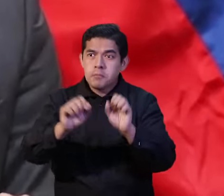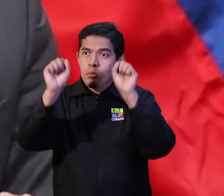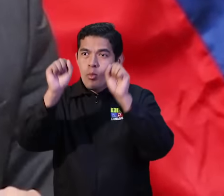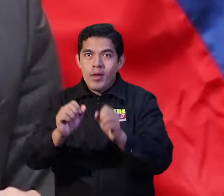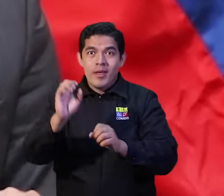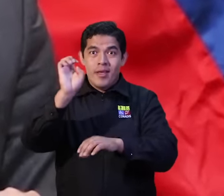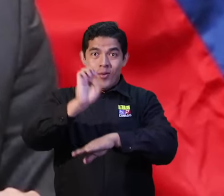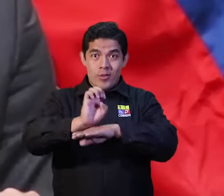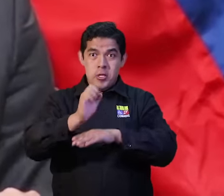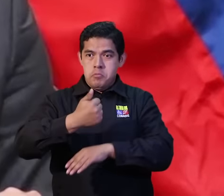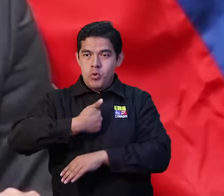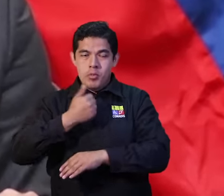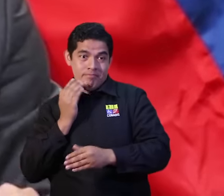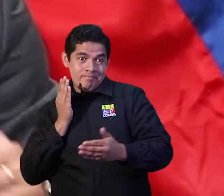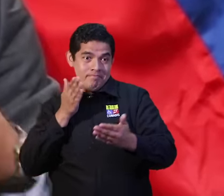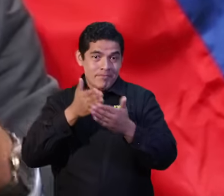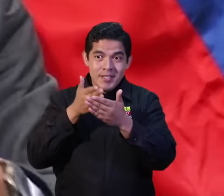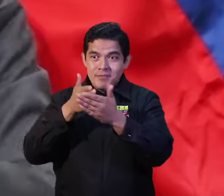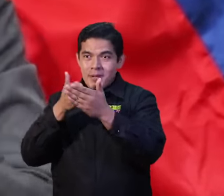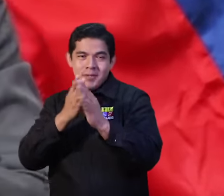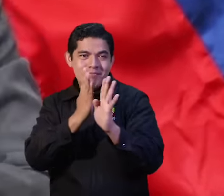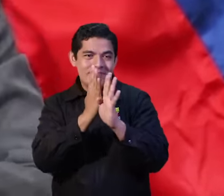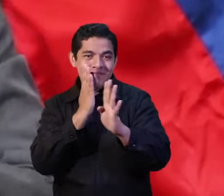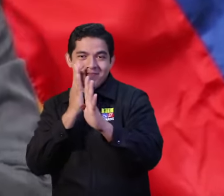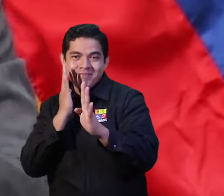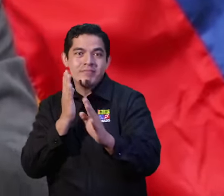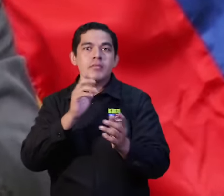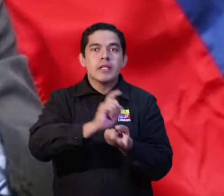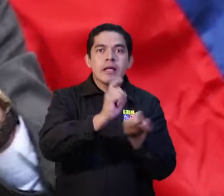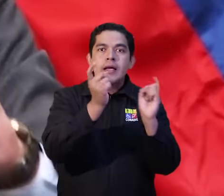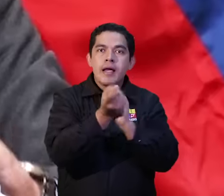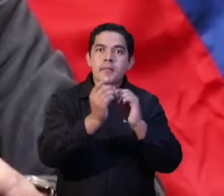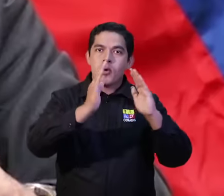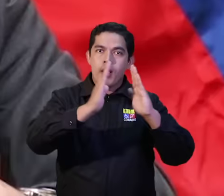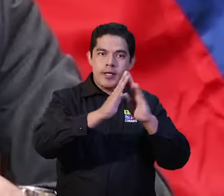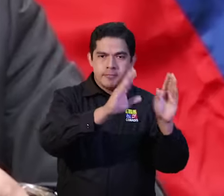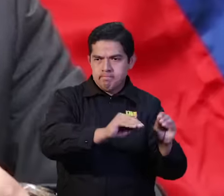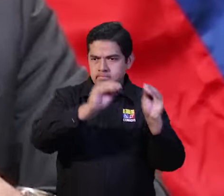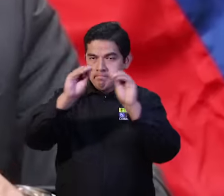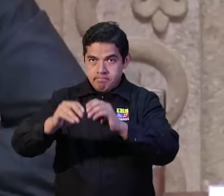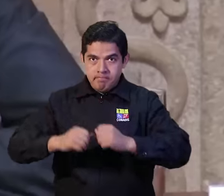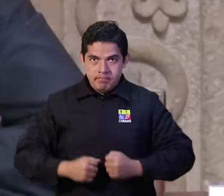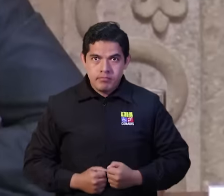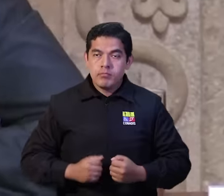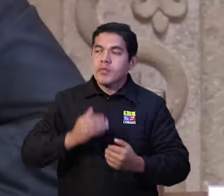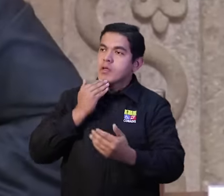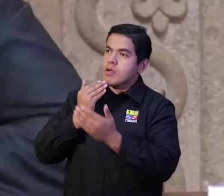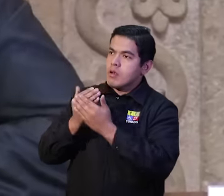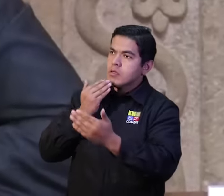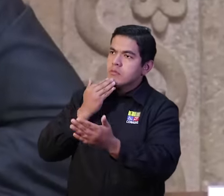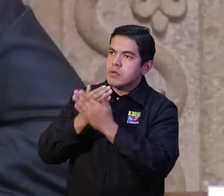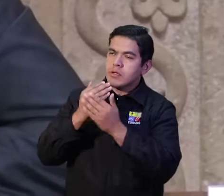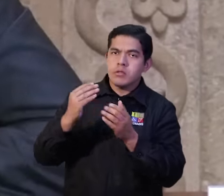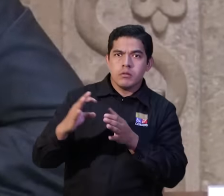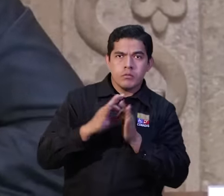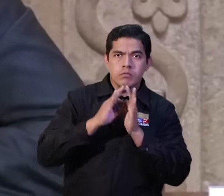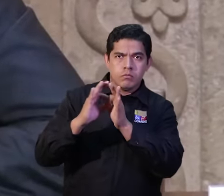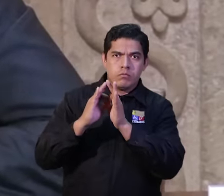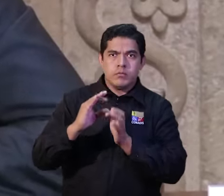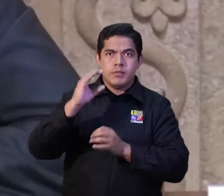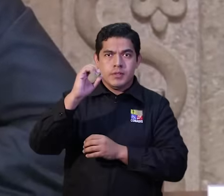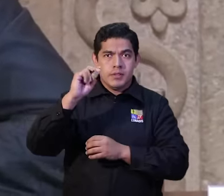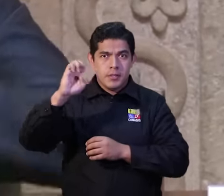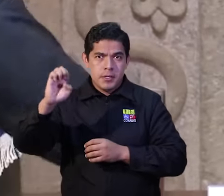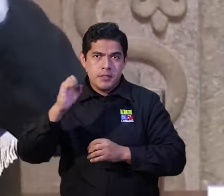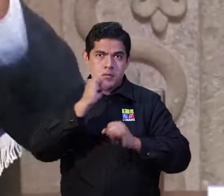nuestros compatriotas, a nuestros ciudadanos, que puedan efectuar el cambio de domicilio en el exterior. Agradecemos esta cooperación con el Consejo